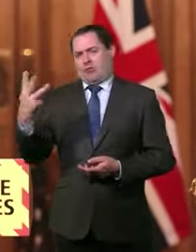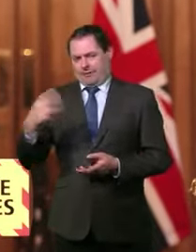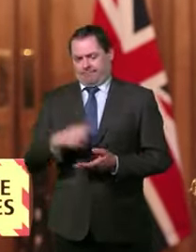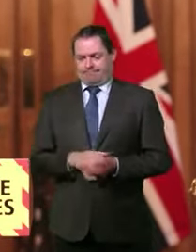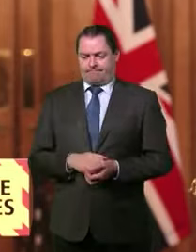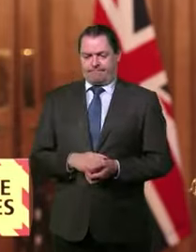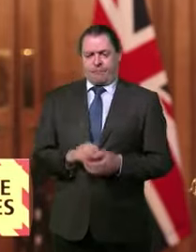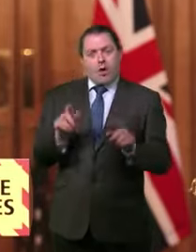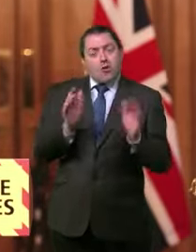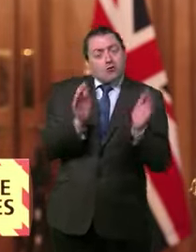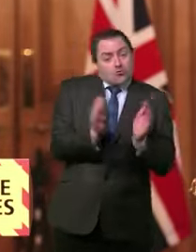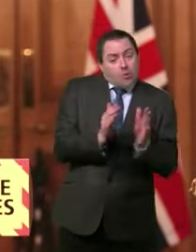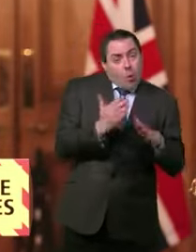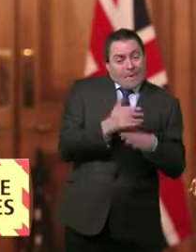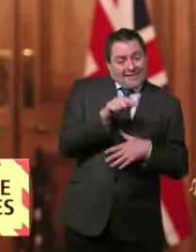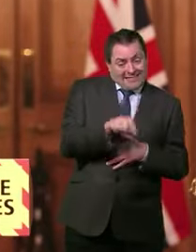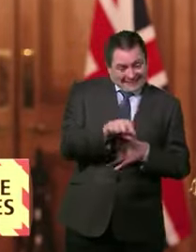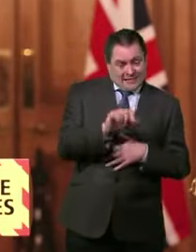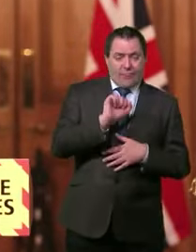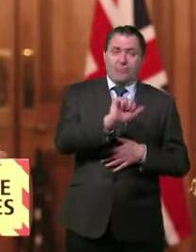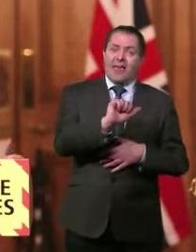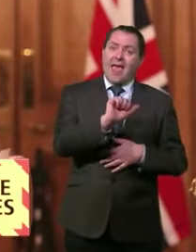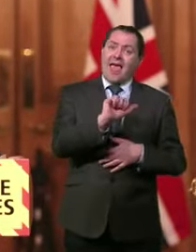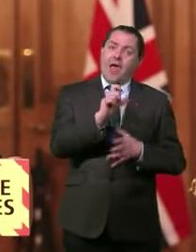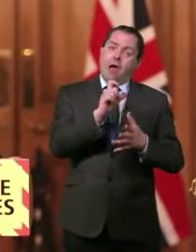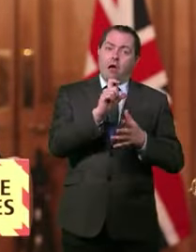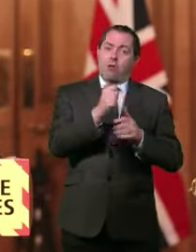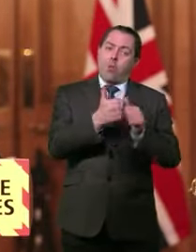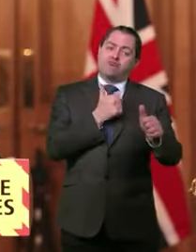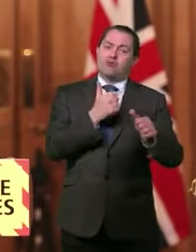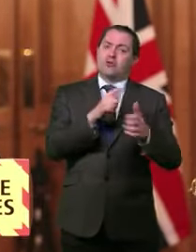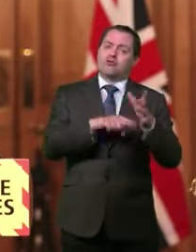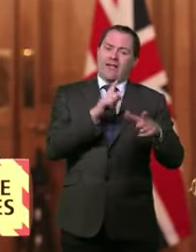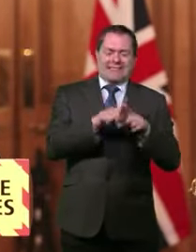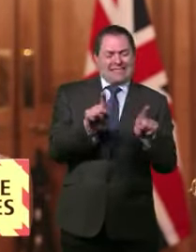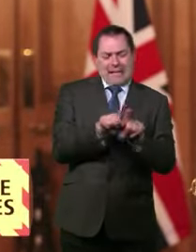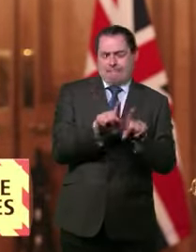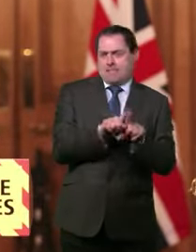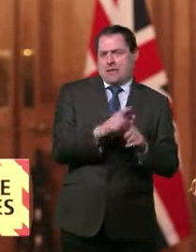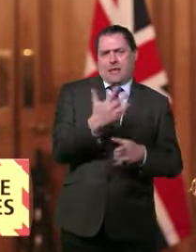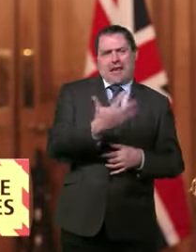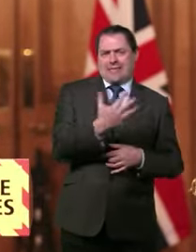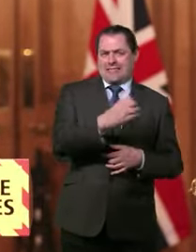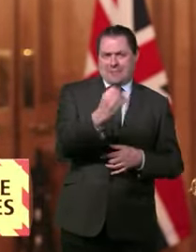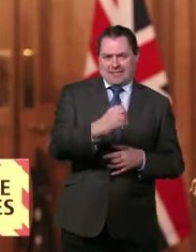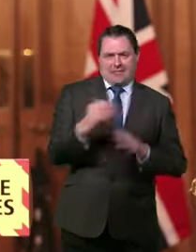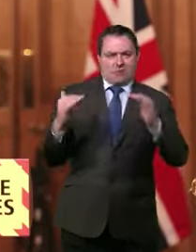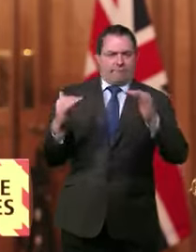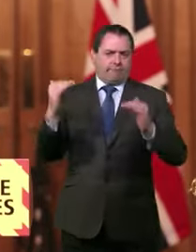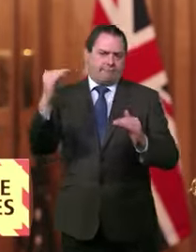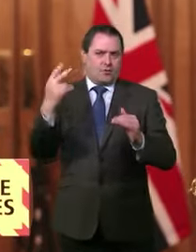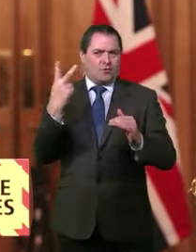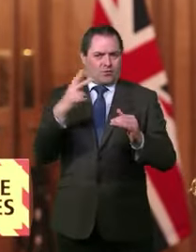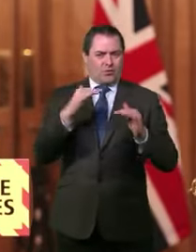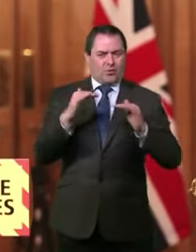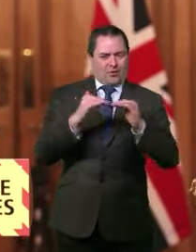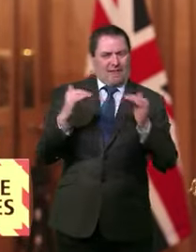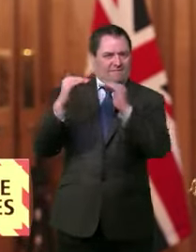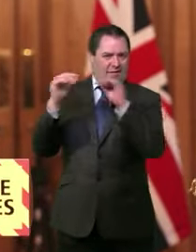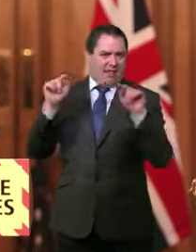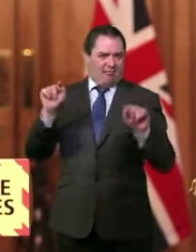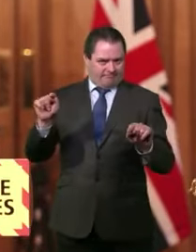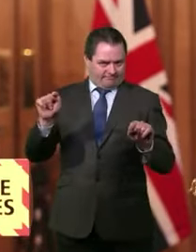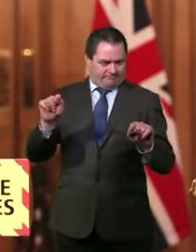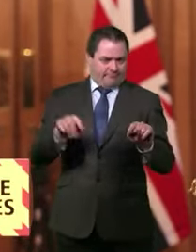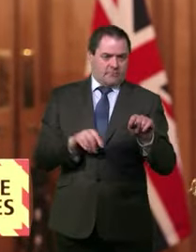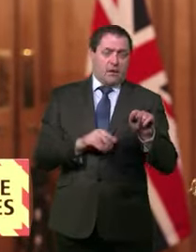mantener su impuesto de sociedades al tipo actual del 19% disney esto significa que 7 de cada 10 empresas